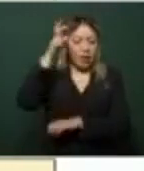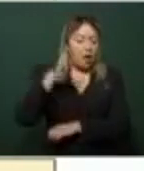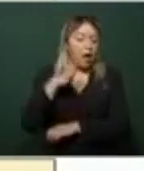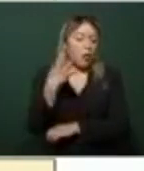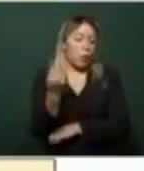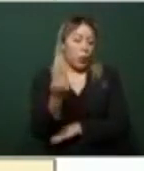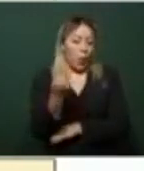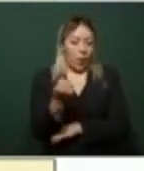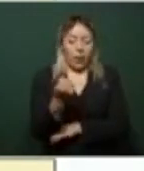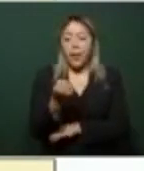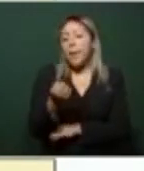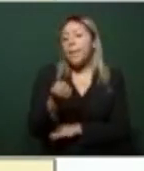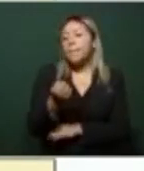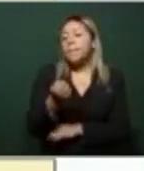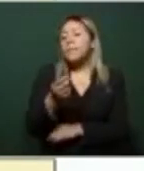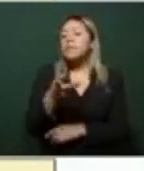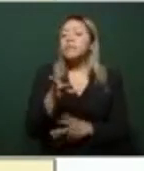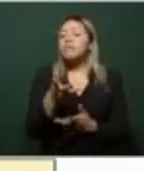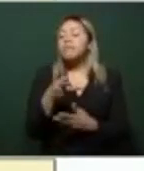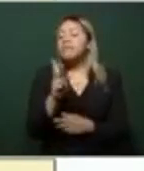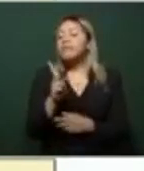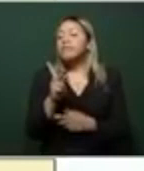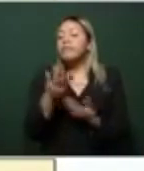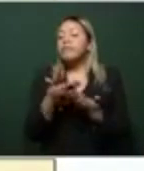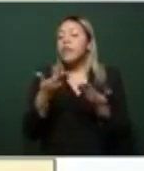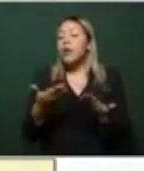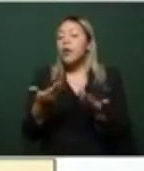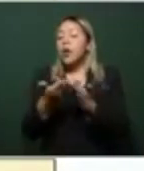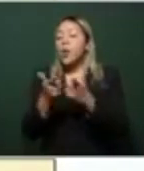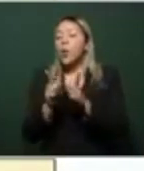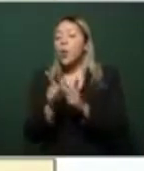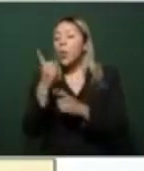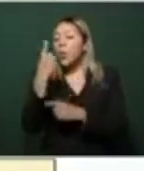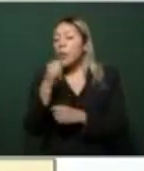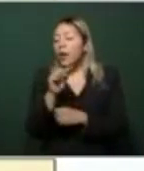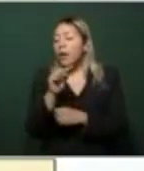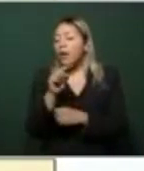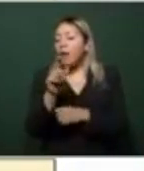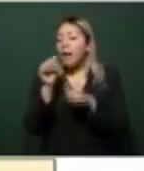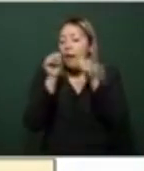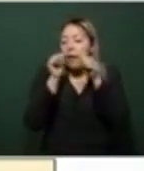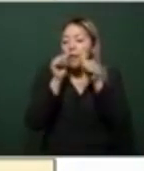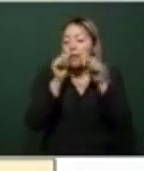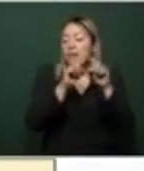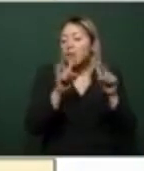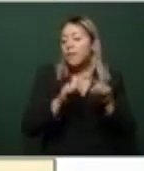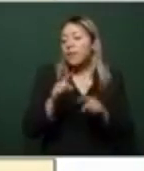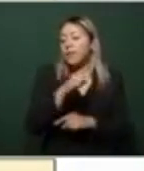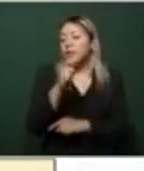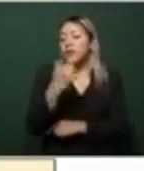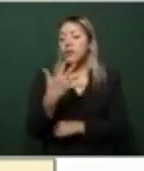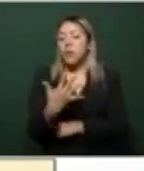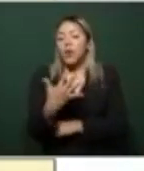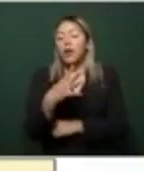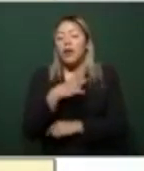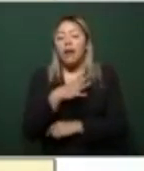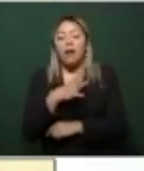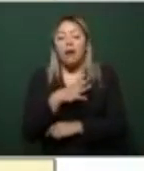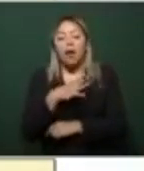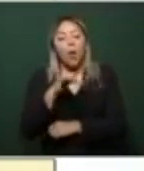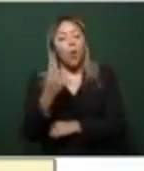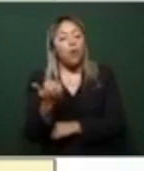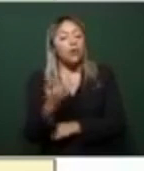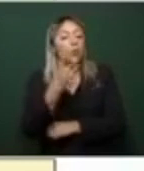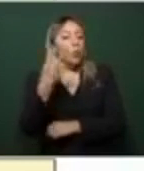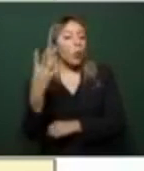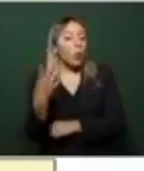y ahorita en la agrupación que hicimos para atender a las 150, aquí están las 4 que